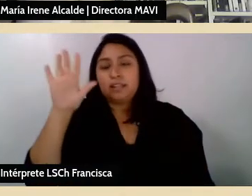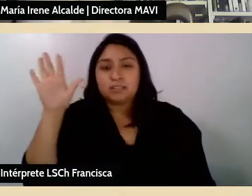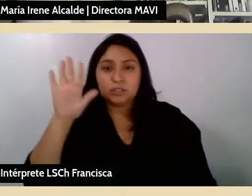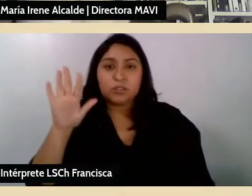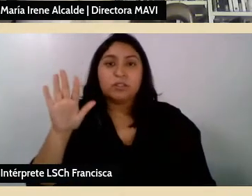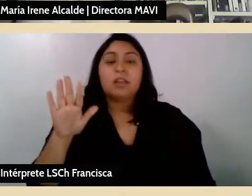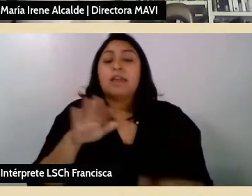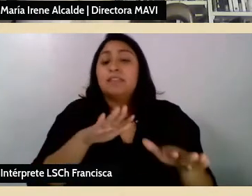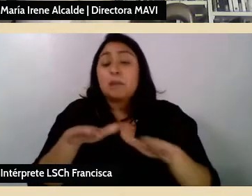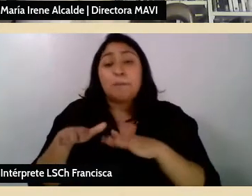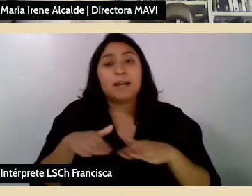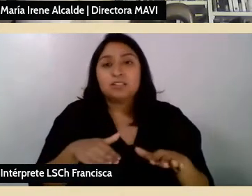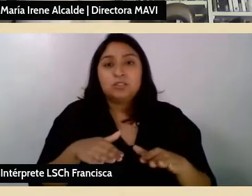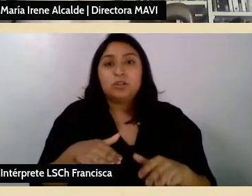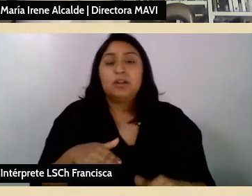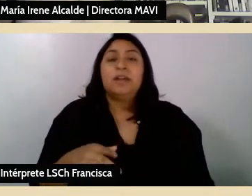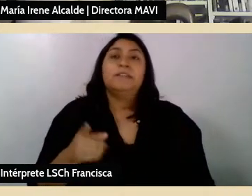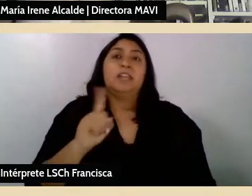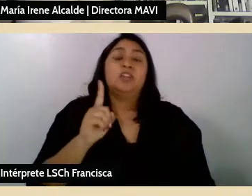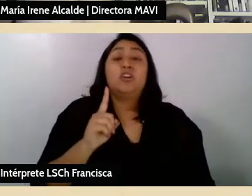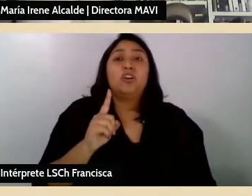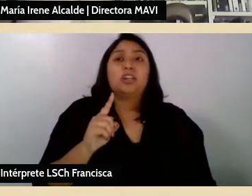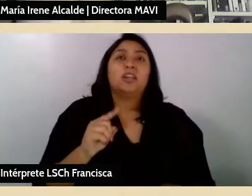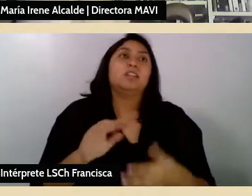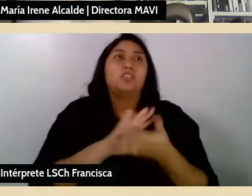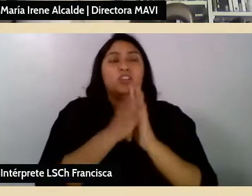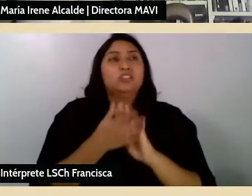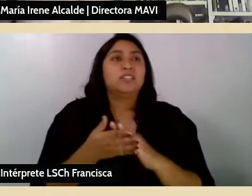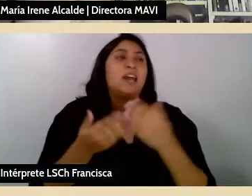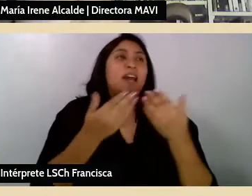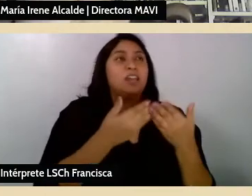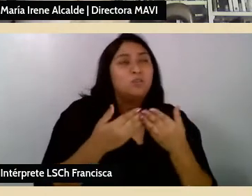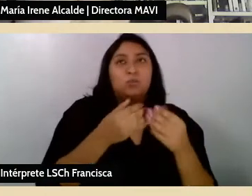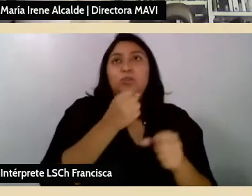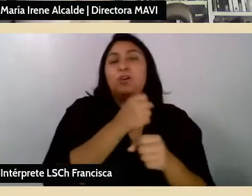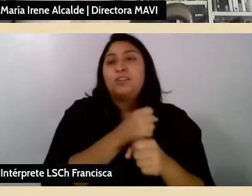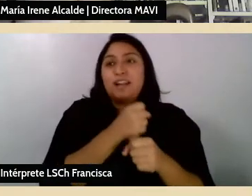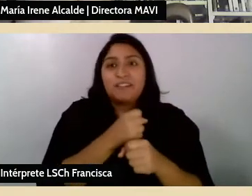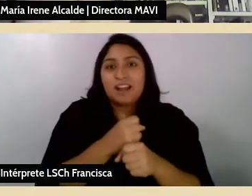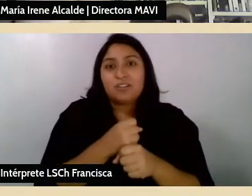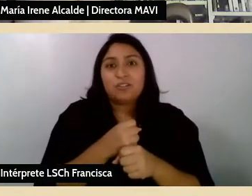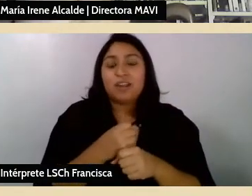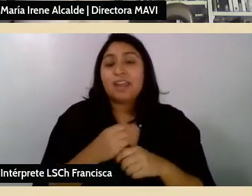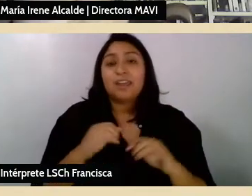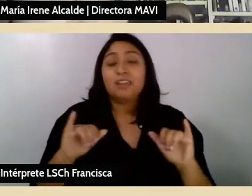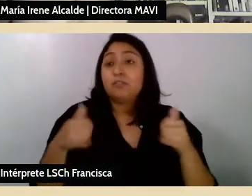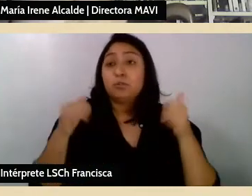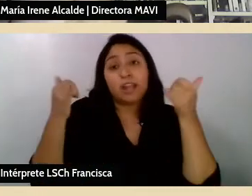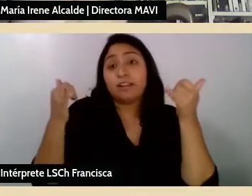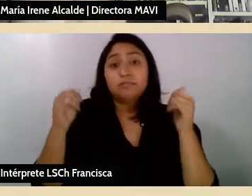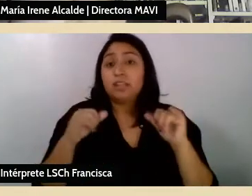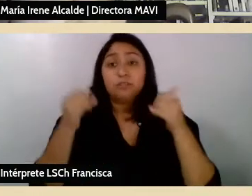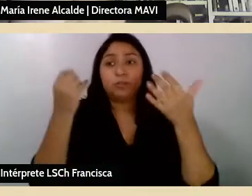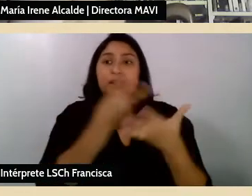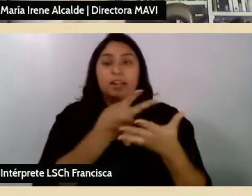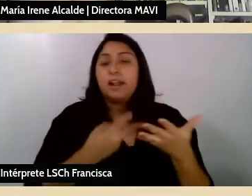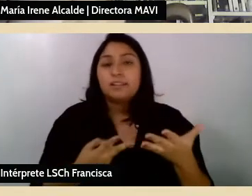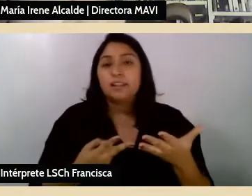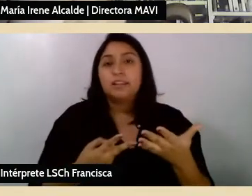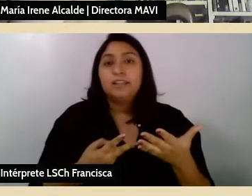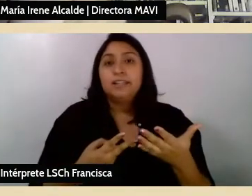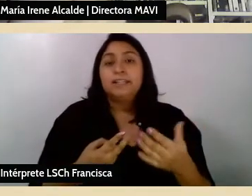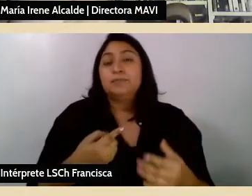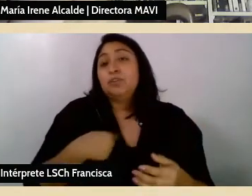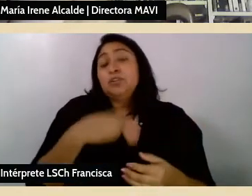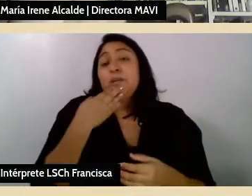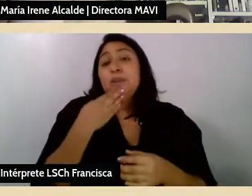de imaginación, de espacio, de no que todo sea estudio, trabajo, es disfrutar, disfrutar el